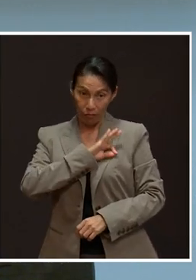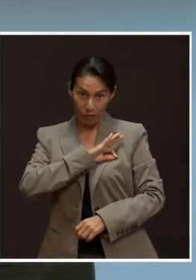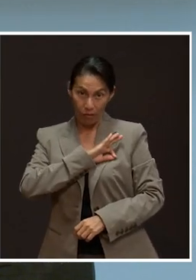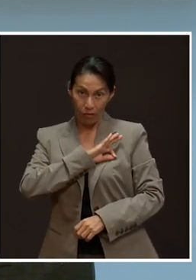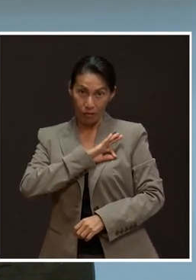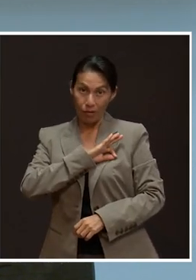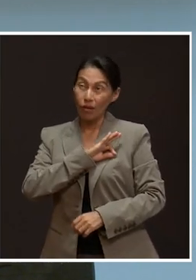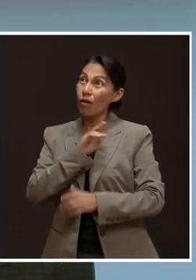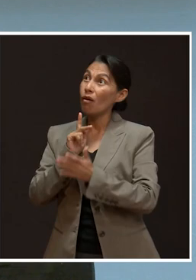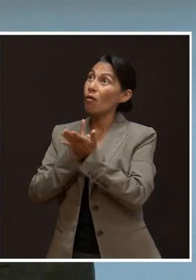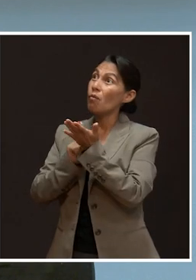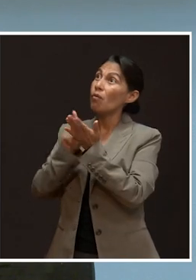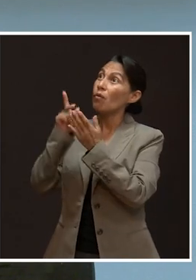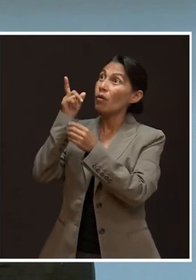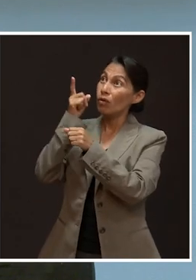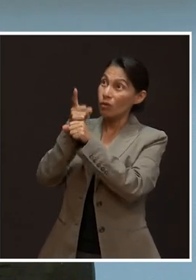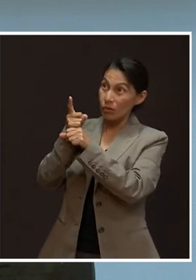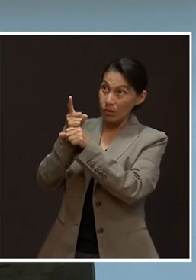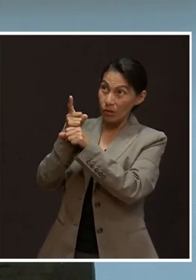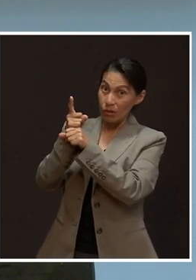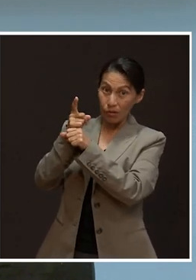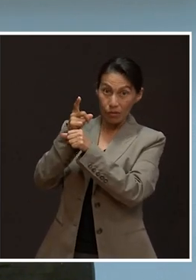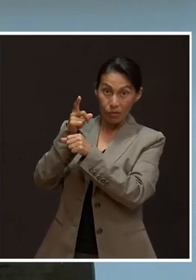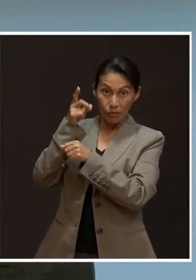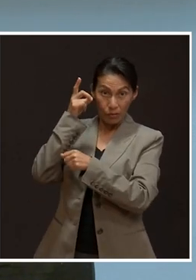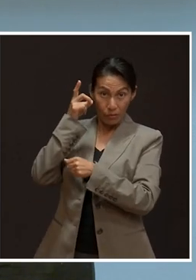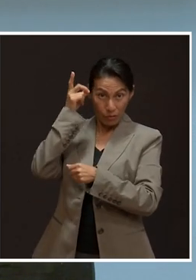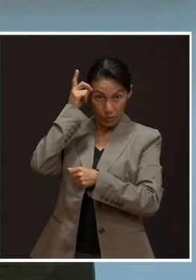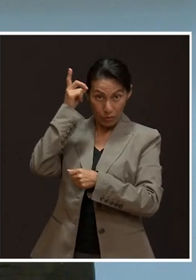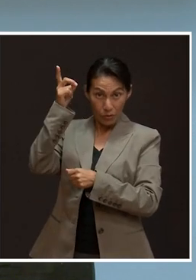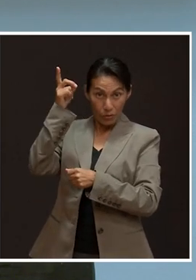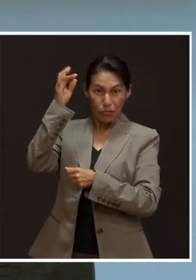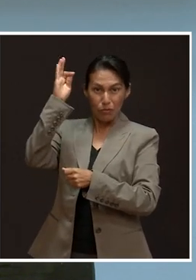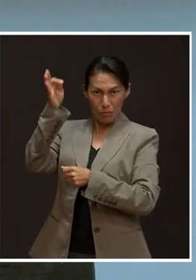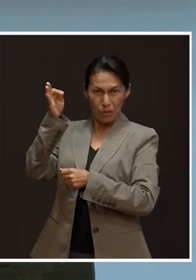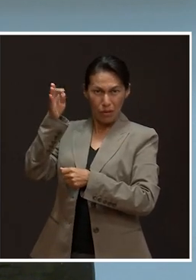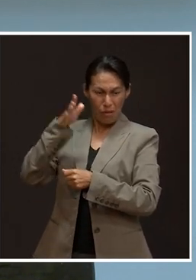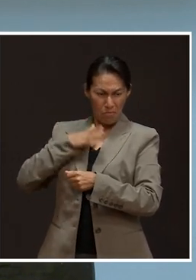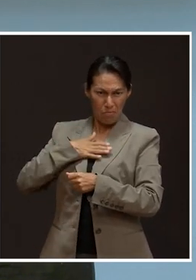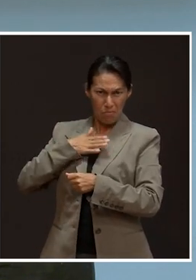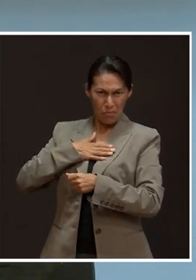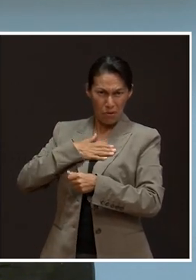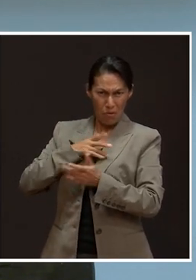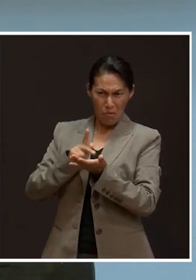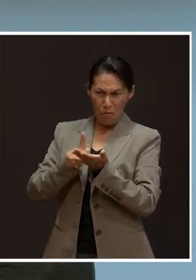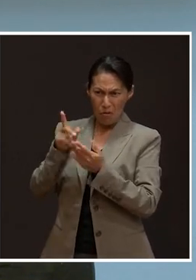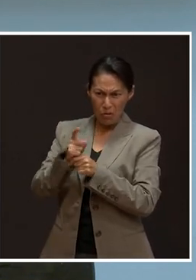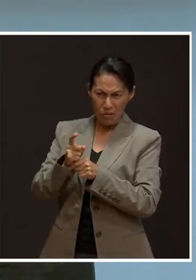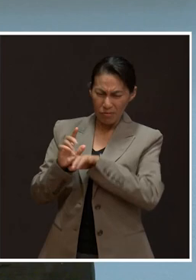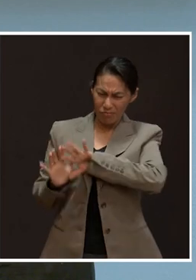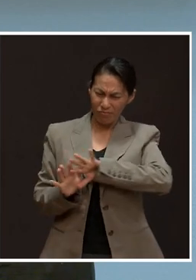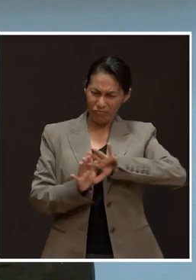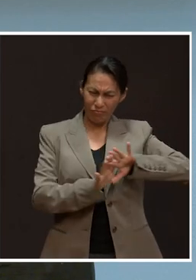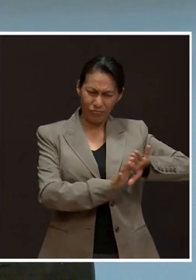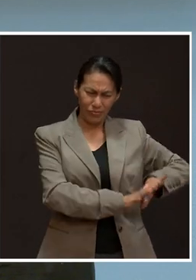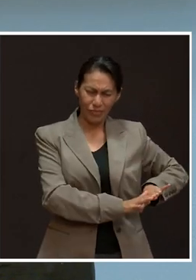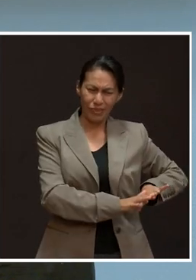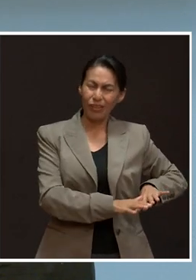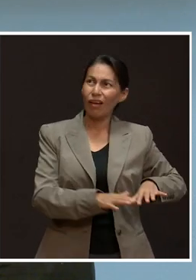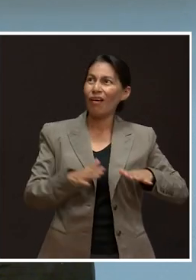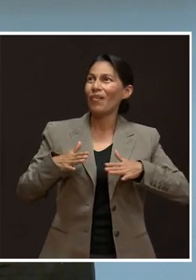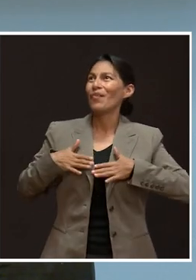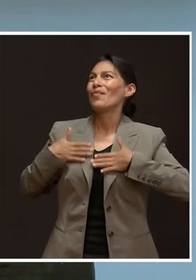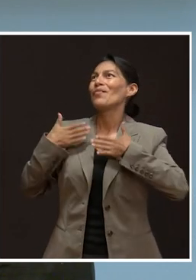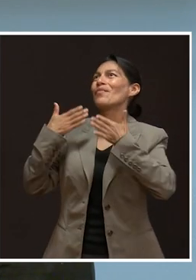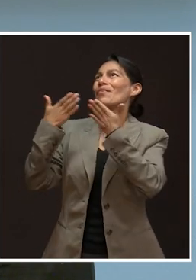sometimiento de la voluntad nuestra a la voluntad de Dios con la plena confianza de que Él sabe